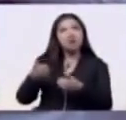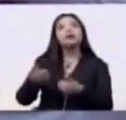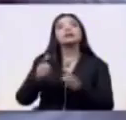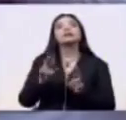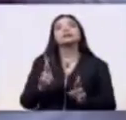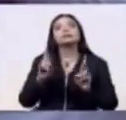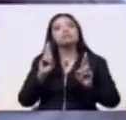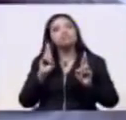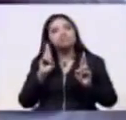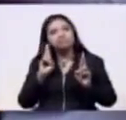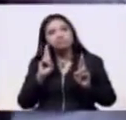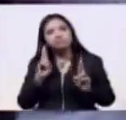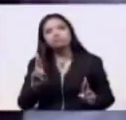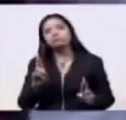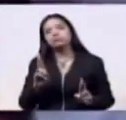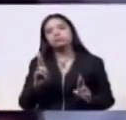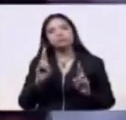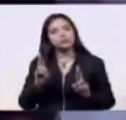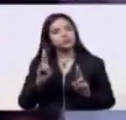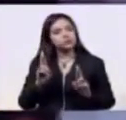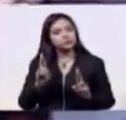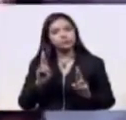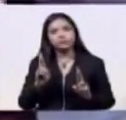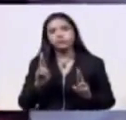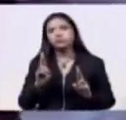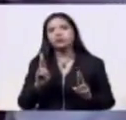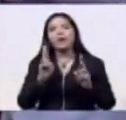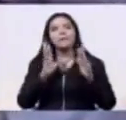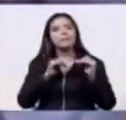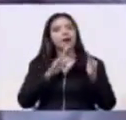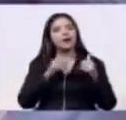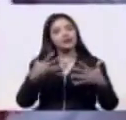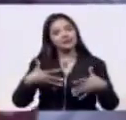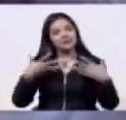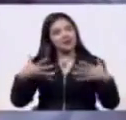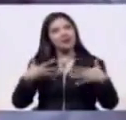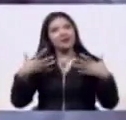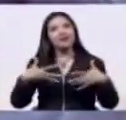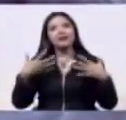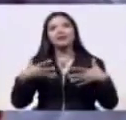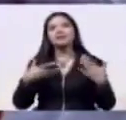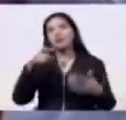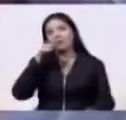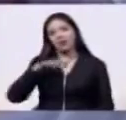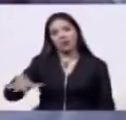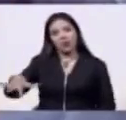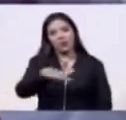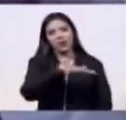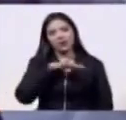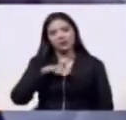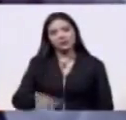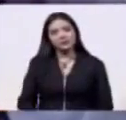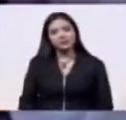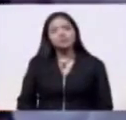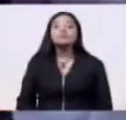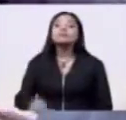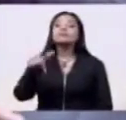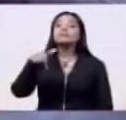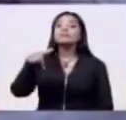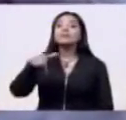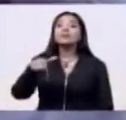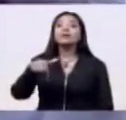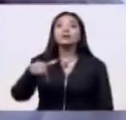apostamos por esa esperanza y esa alegría para los pueblos. Señor presidente, aquí estamos cumpliendo